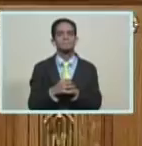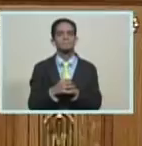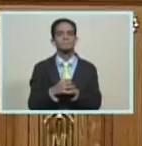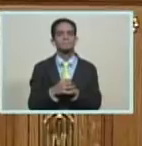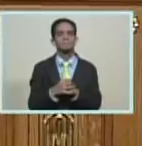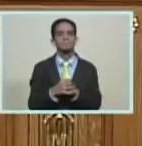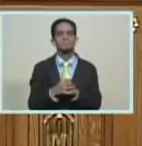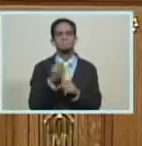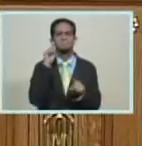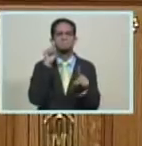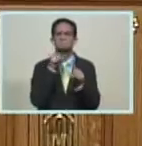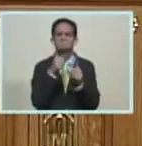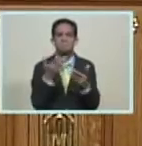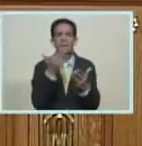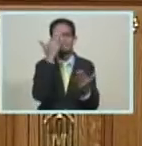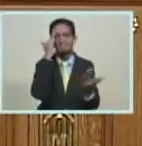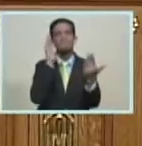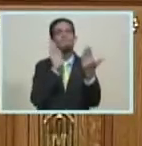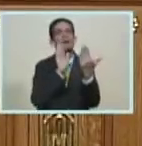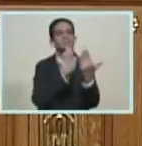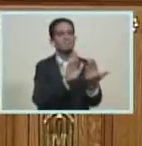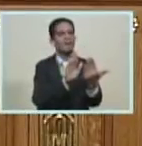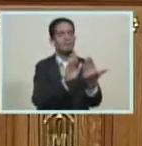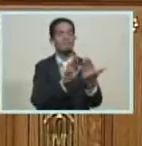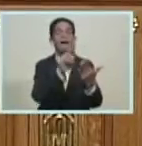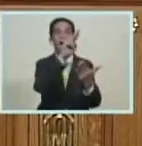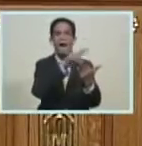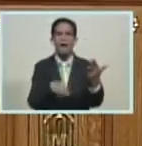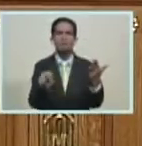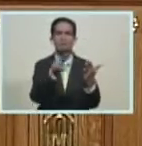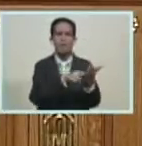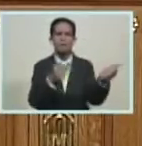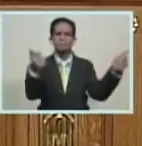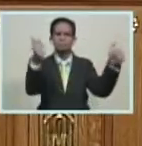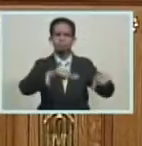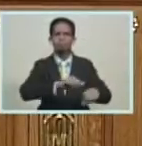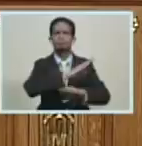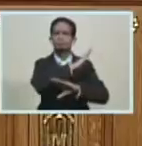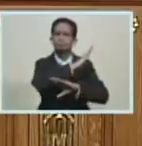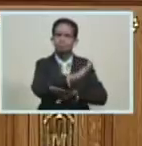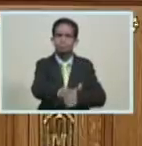para enfrentar las conspiraciones, develarlas, anularlas, derrotarlas.